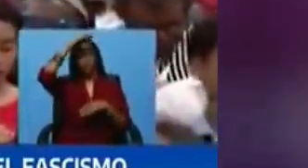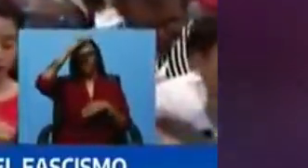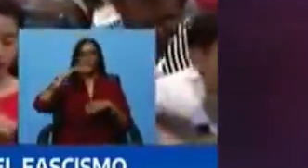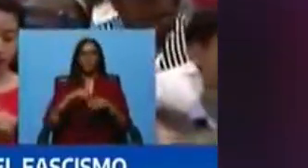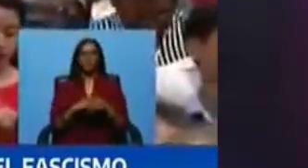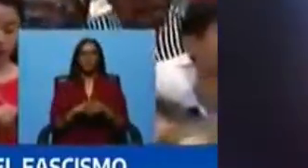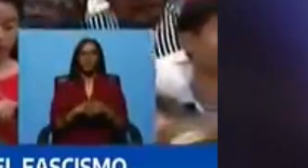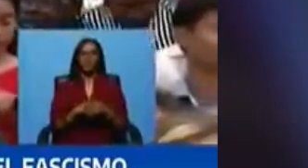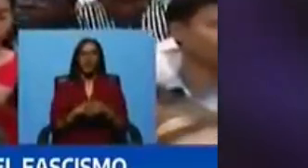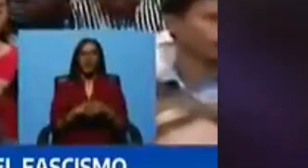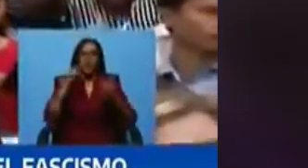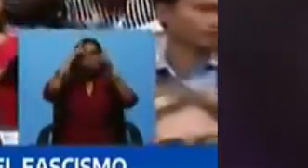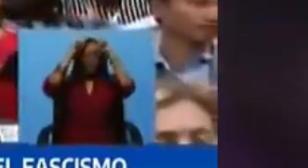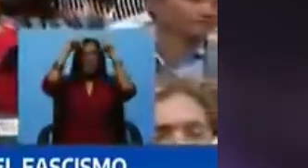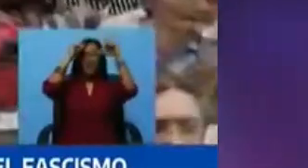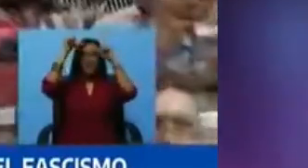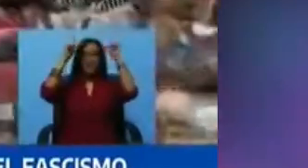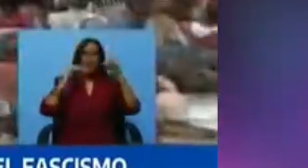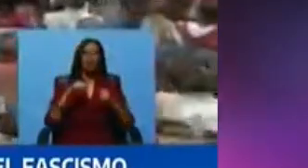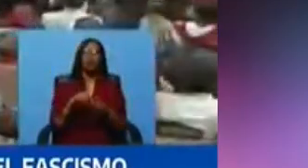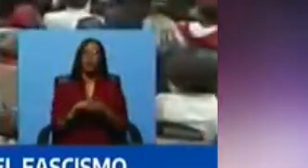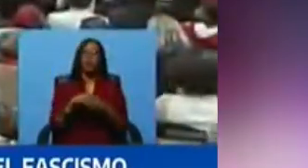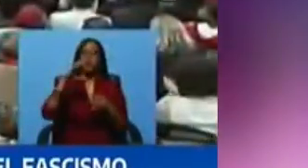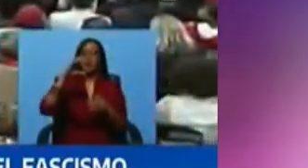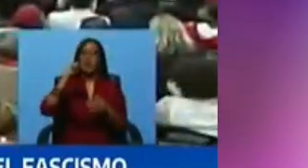con Ernesto Che Guevara, con Camilo Cienfuegos.